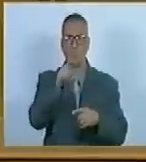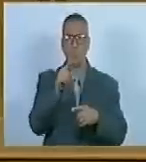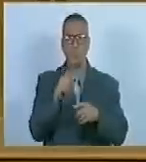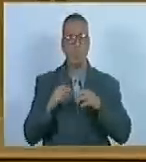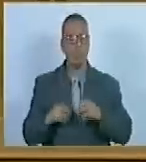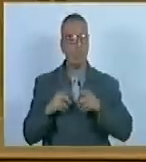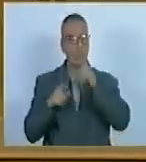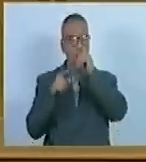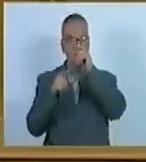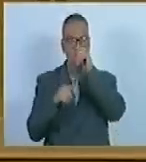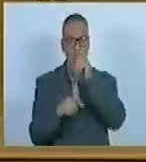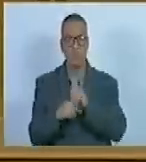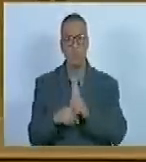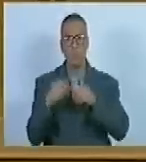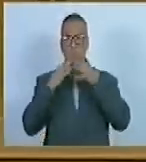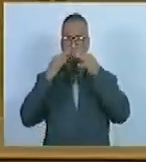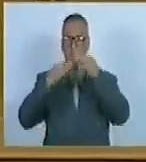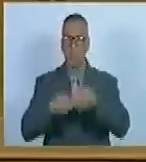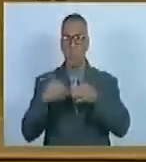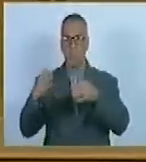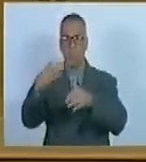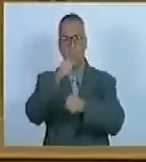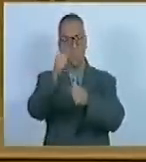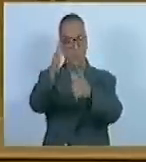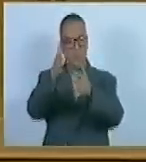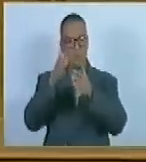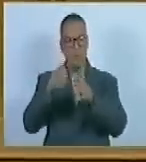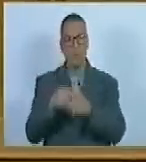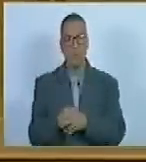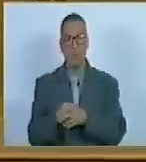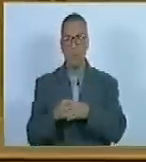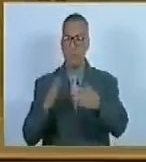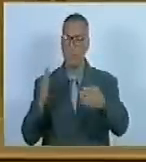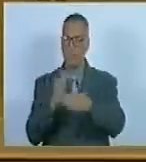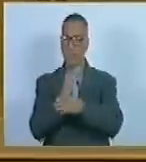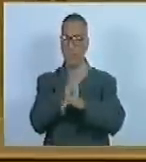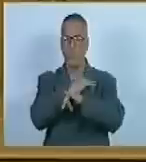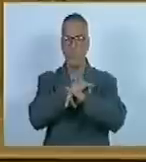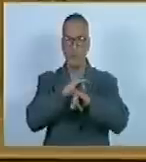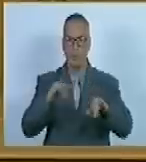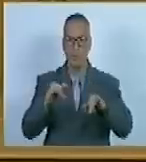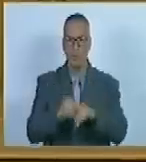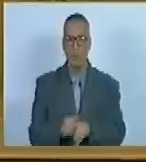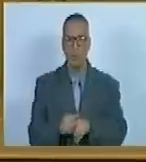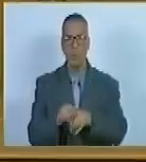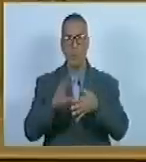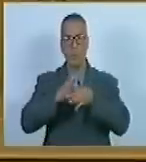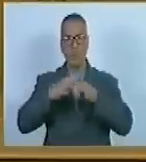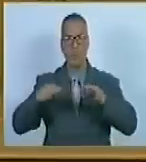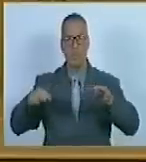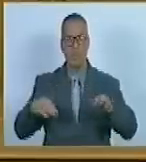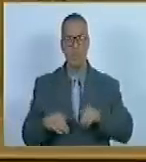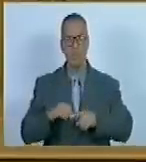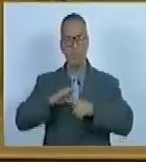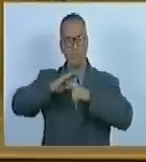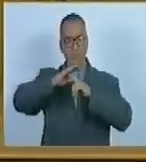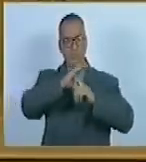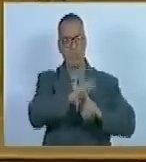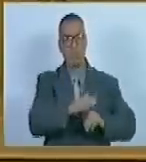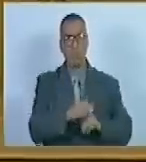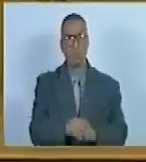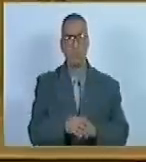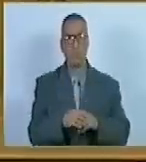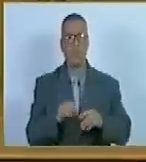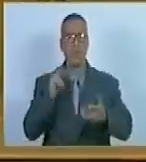esa forma asegurar el triunfo, rompiendo definitivamente las cadenas opresoras